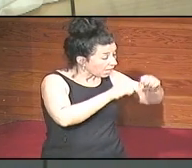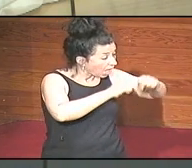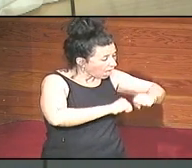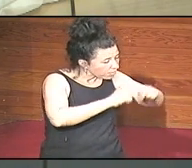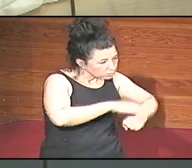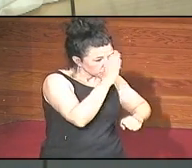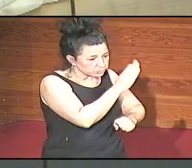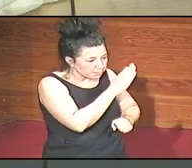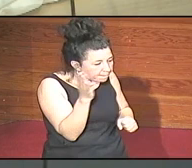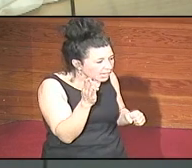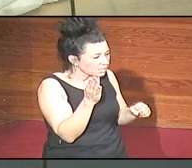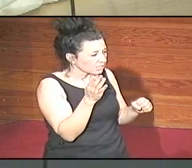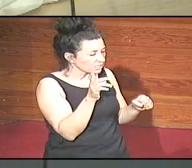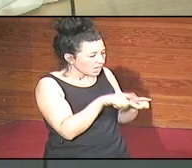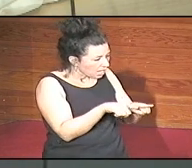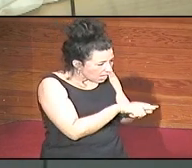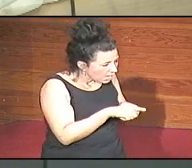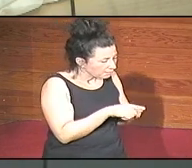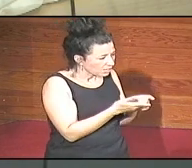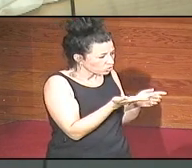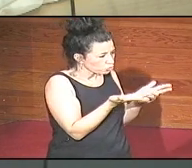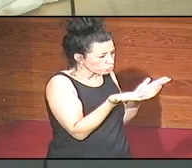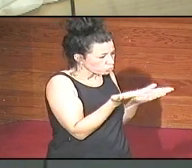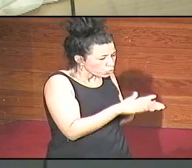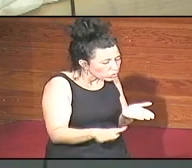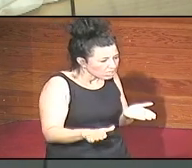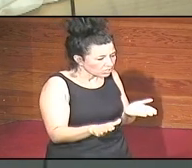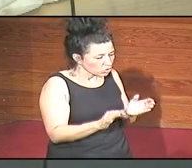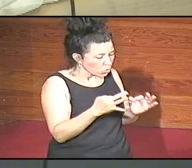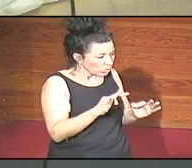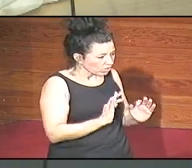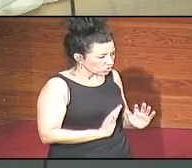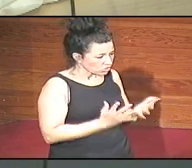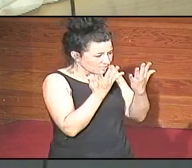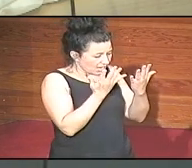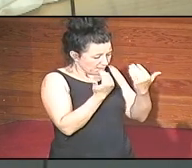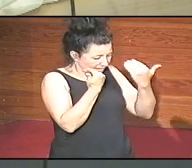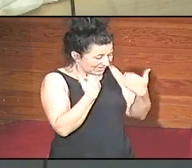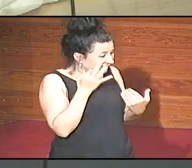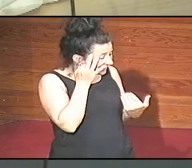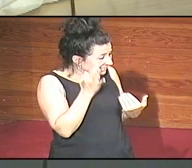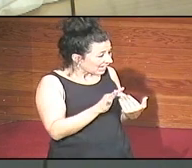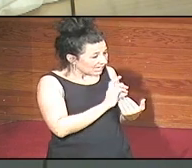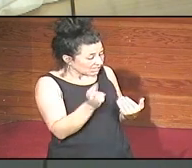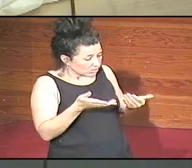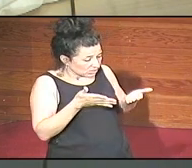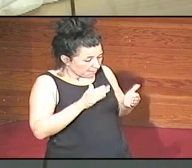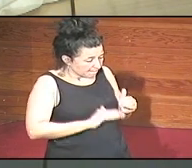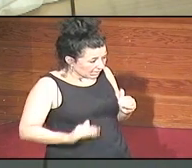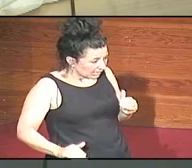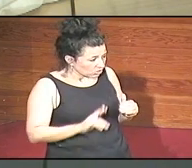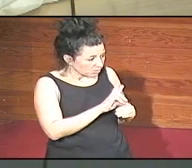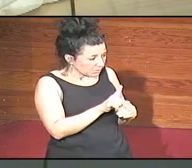padres sus hermanos murieron quedan somos supervivientes ella y sus hermanos pequeños en 21 días porque lo que tardan en matar el evora